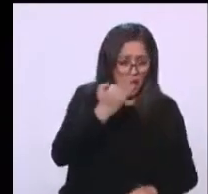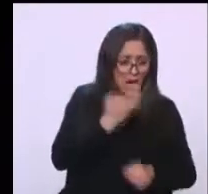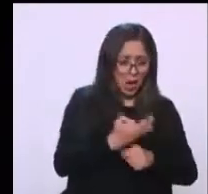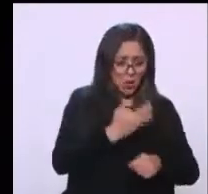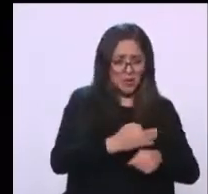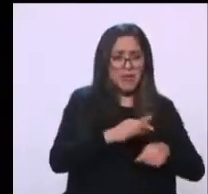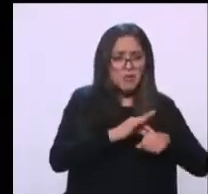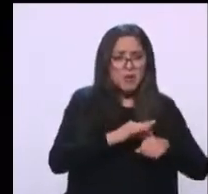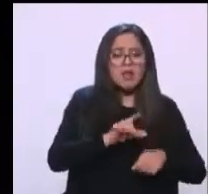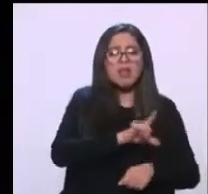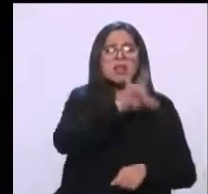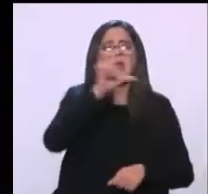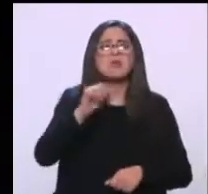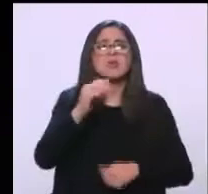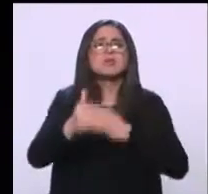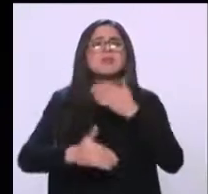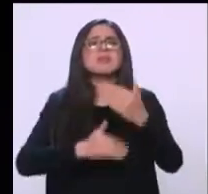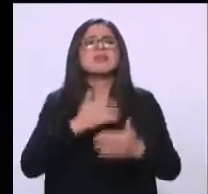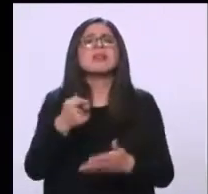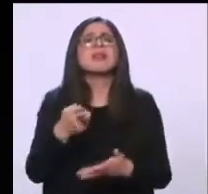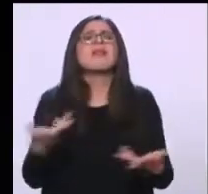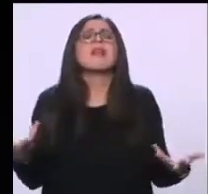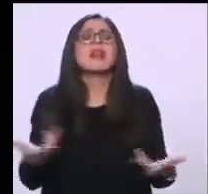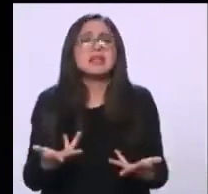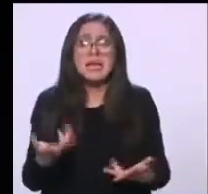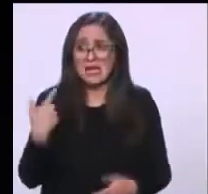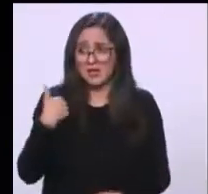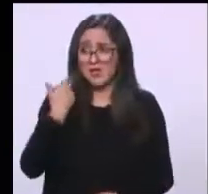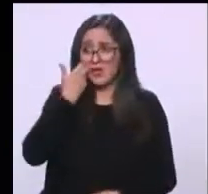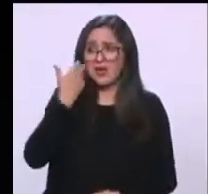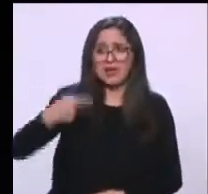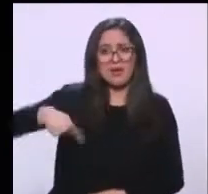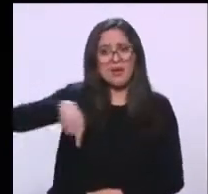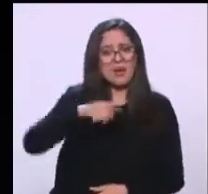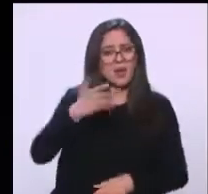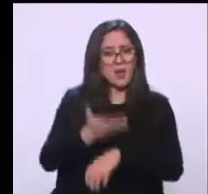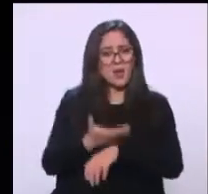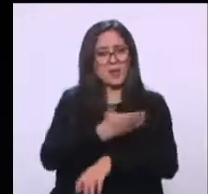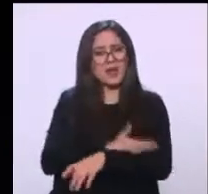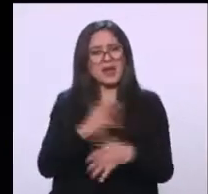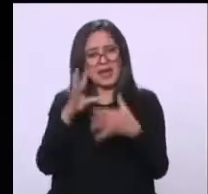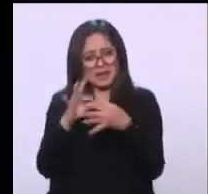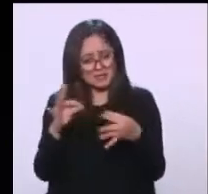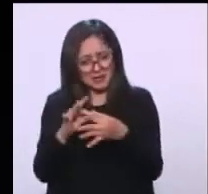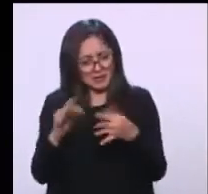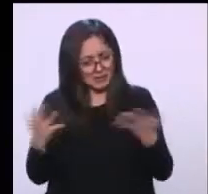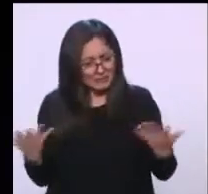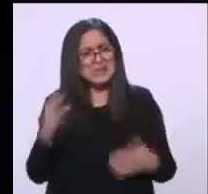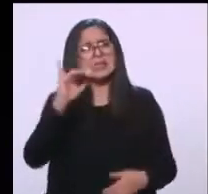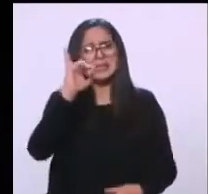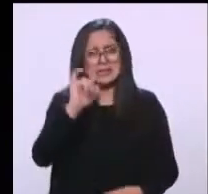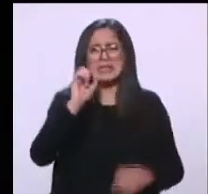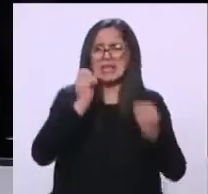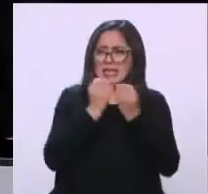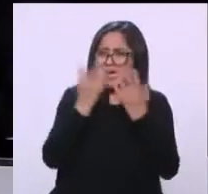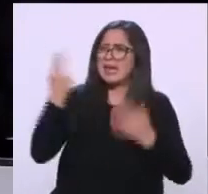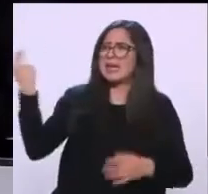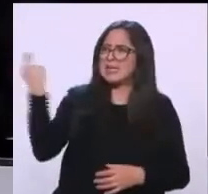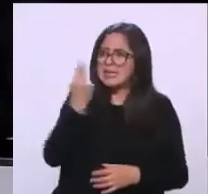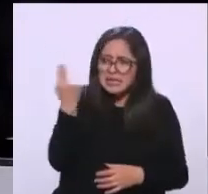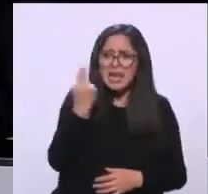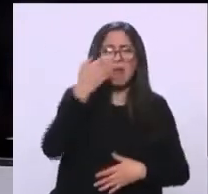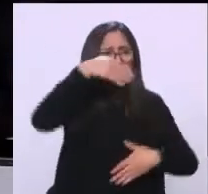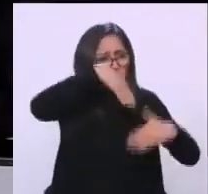nos pudieran explicar las compañeras, porque a mí lo que no me queda claro es, no cabe duda que hay una necesidad de refugios, no cabe duda que hay